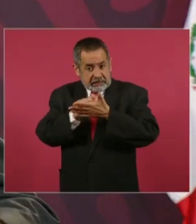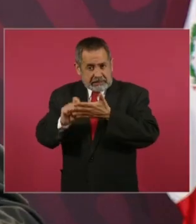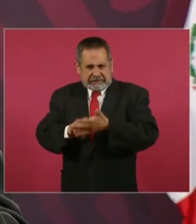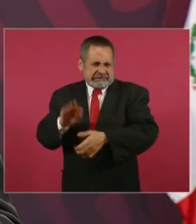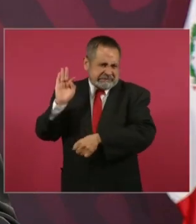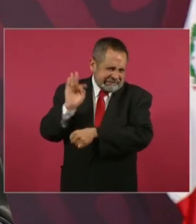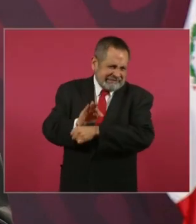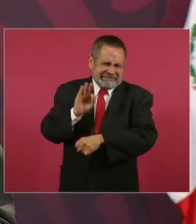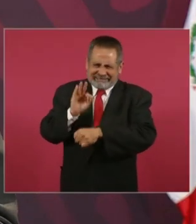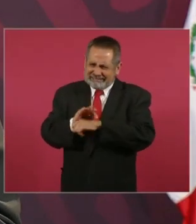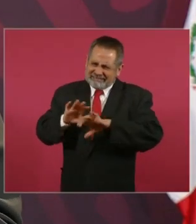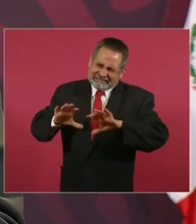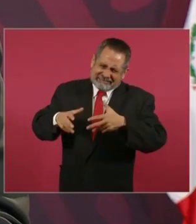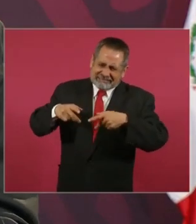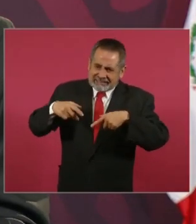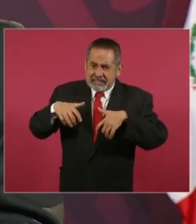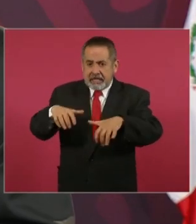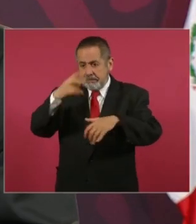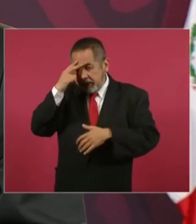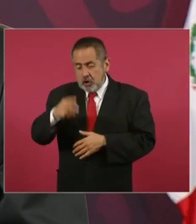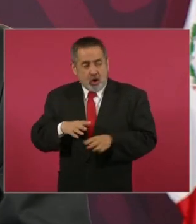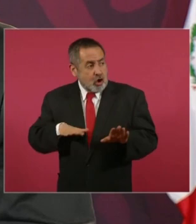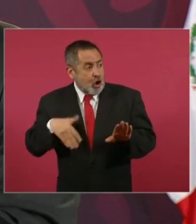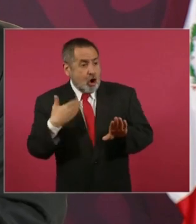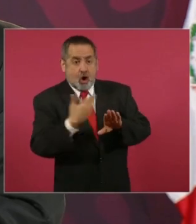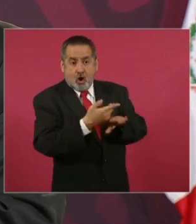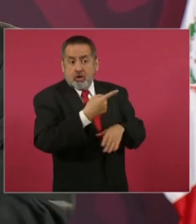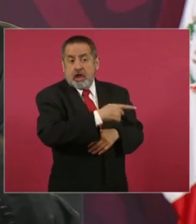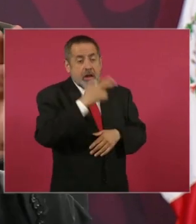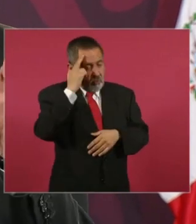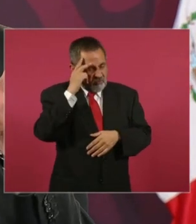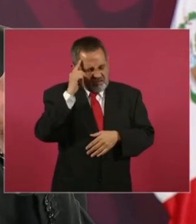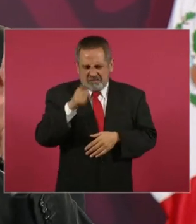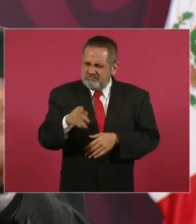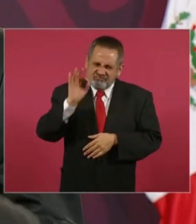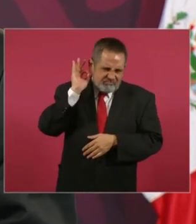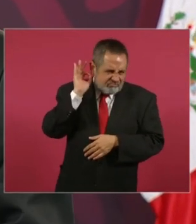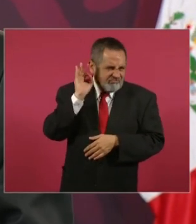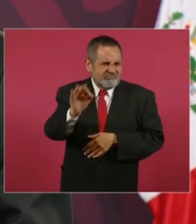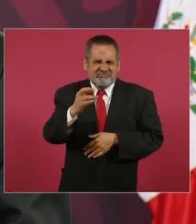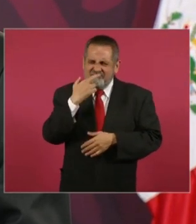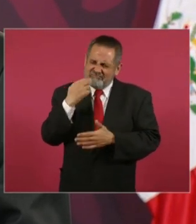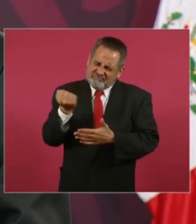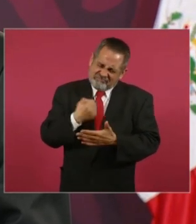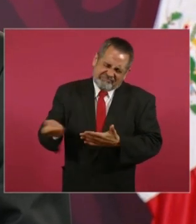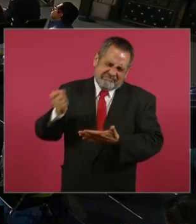favor del pueblo de México y en contra de la dictadura son de lo mejor.